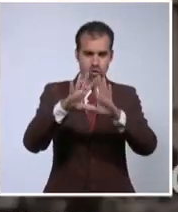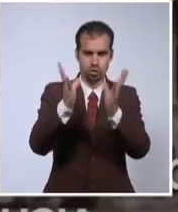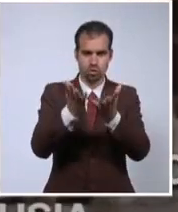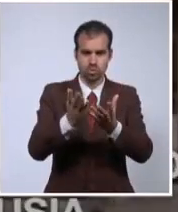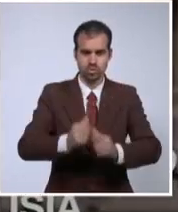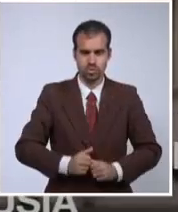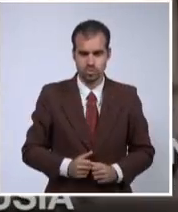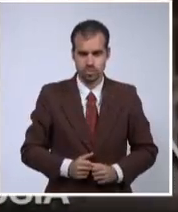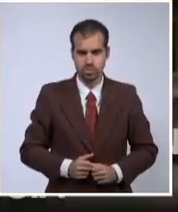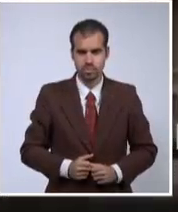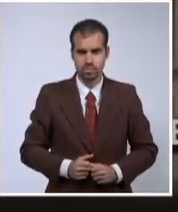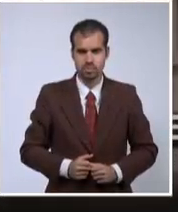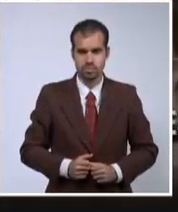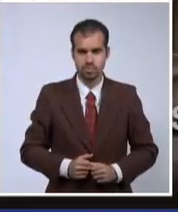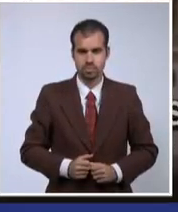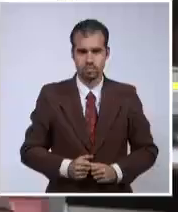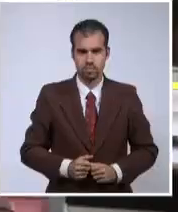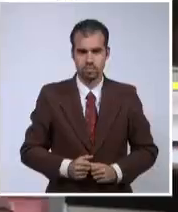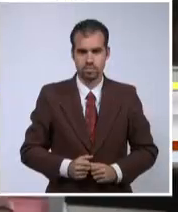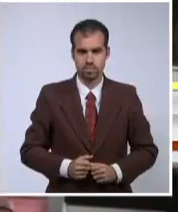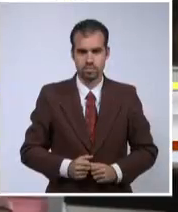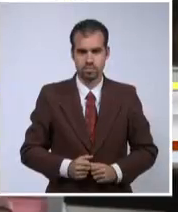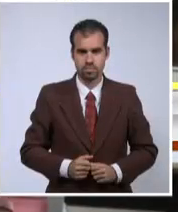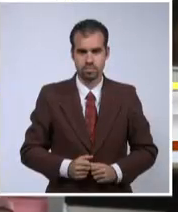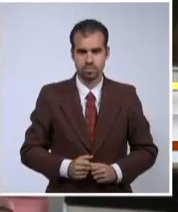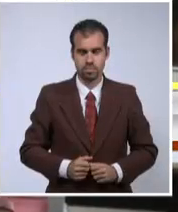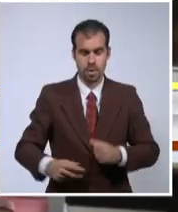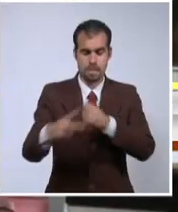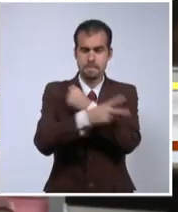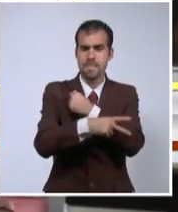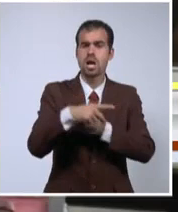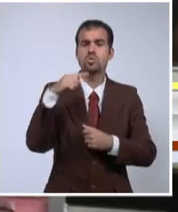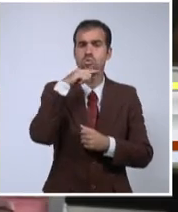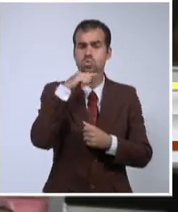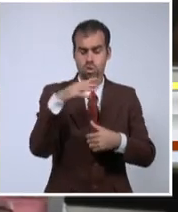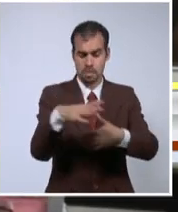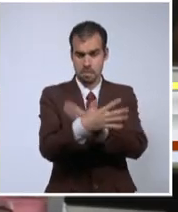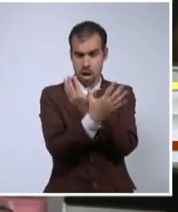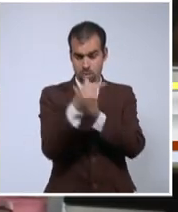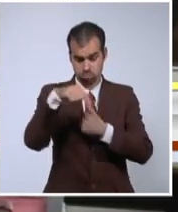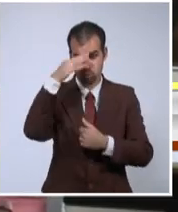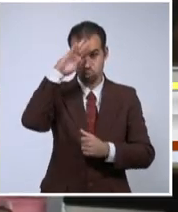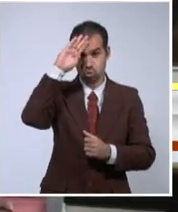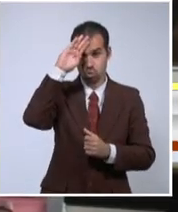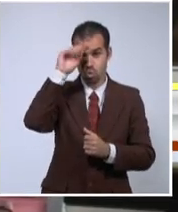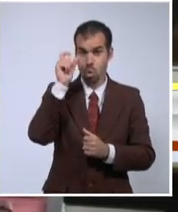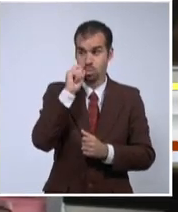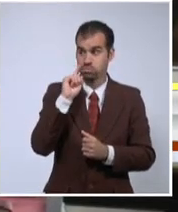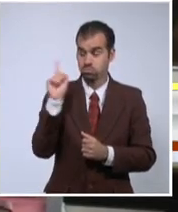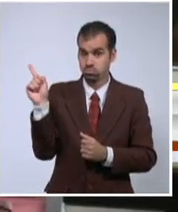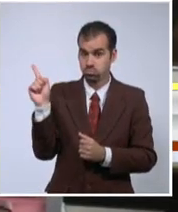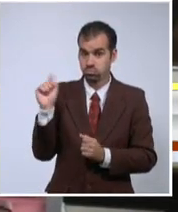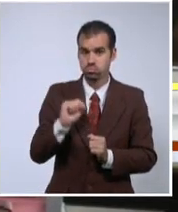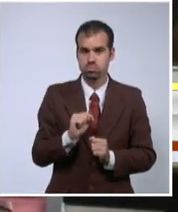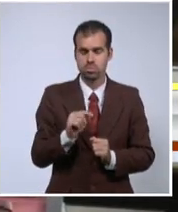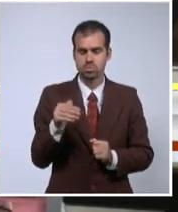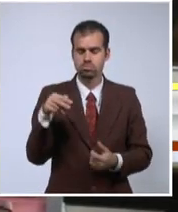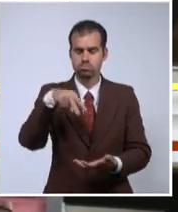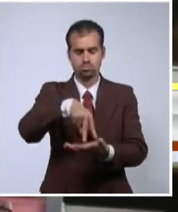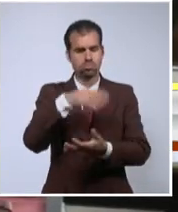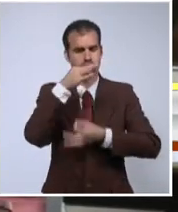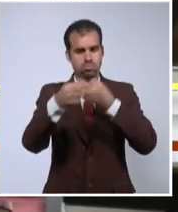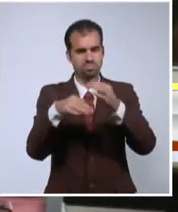Al inaugurar la muestra, el embajador de Rusia en nuestro país, excelentísimo señor Andrei Guskov, resaltó: